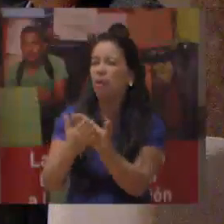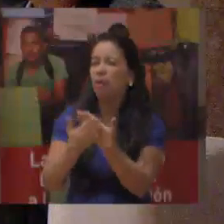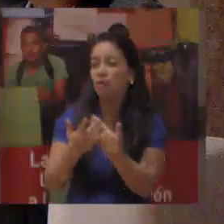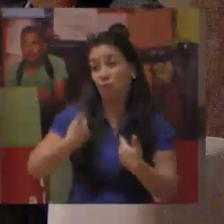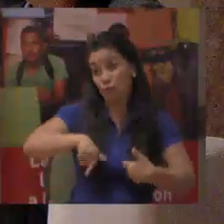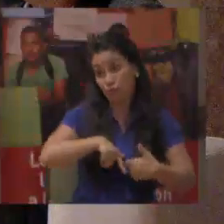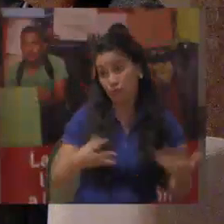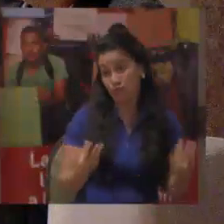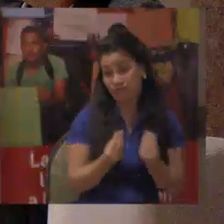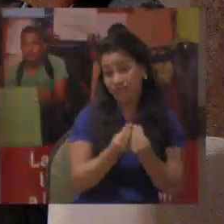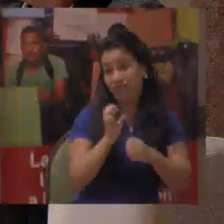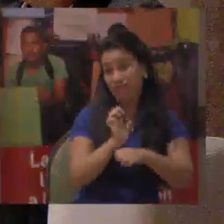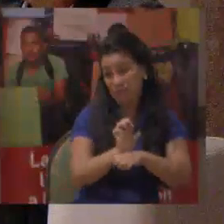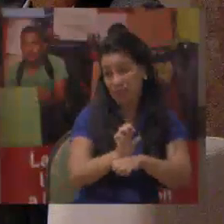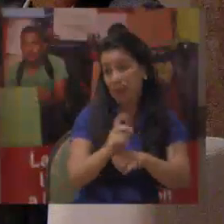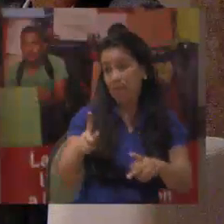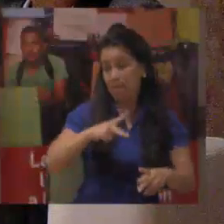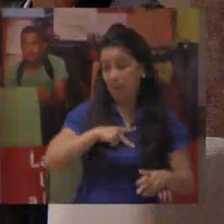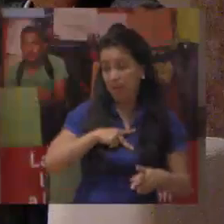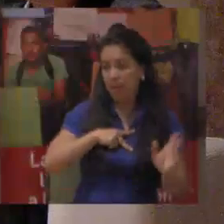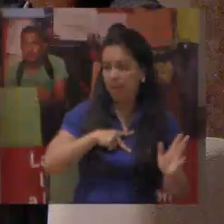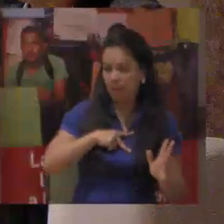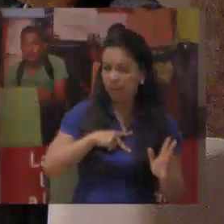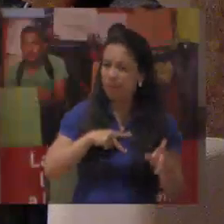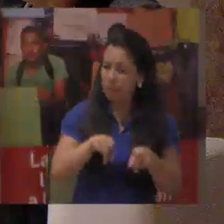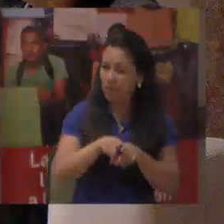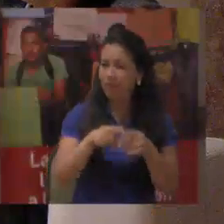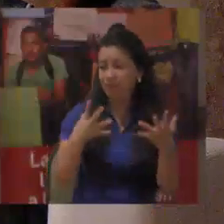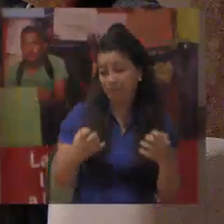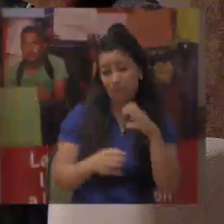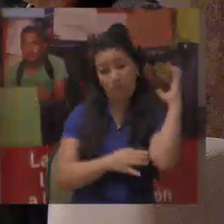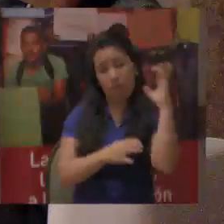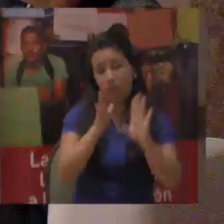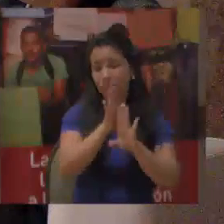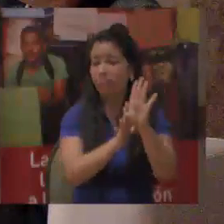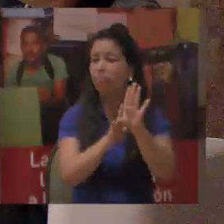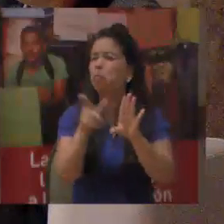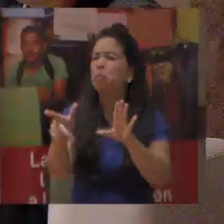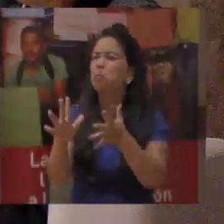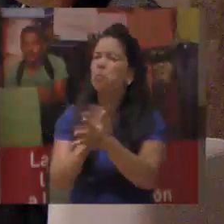privado para la construcción de país que queremos?